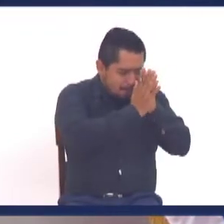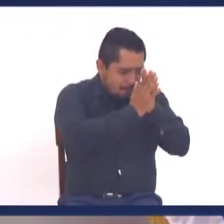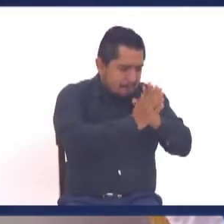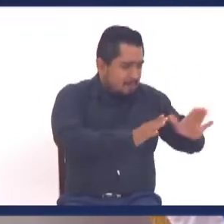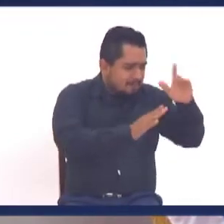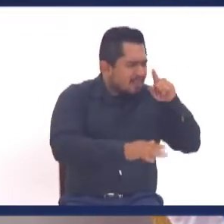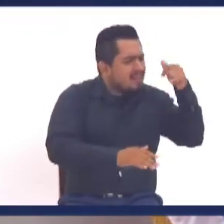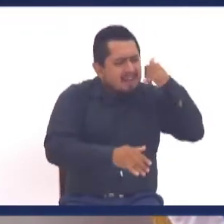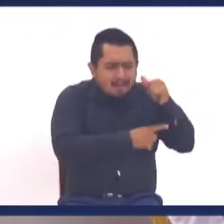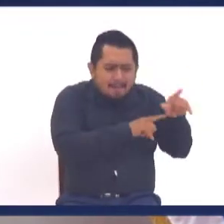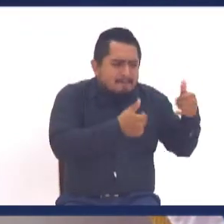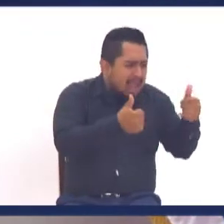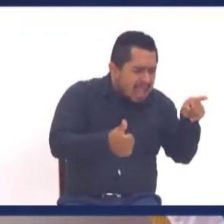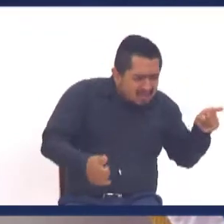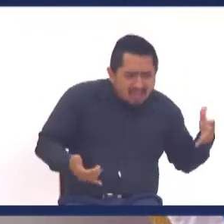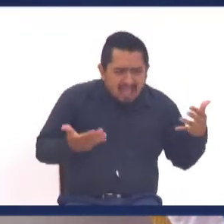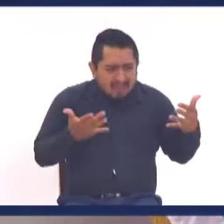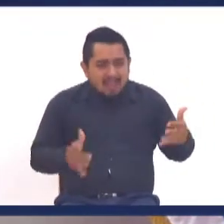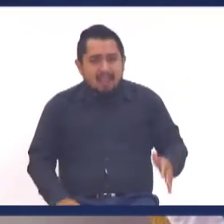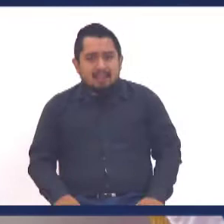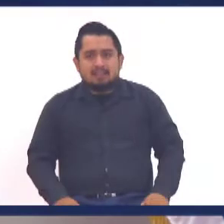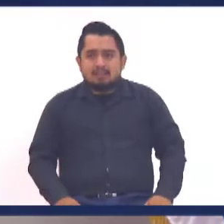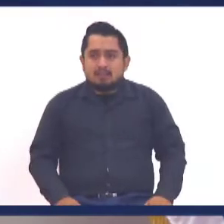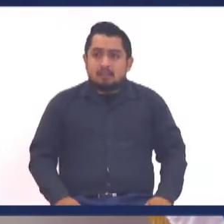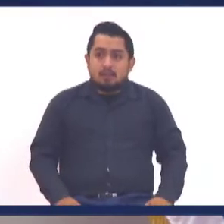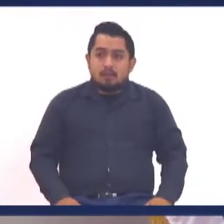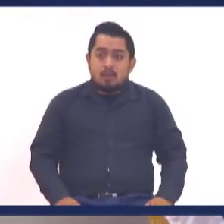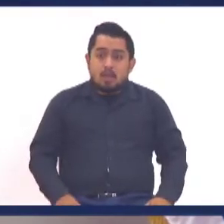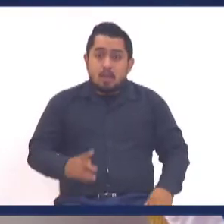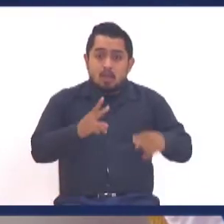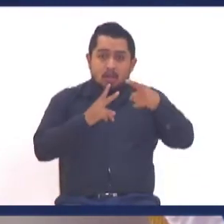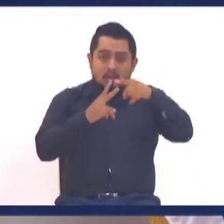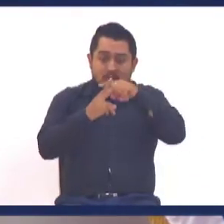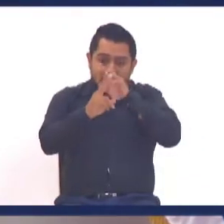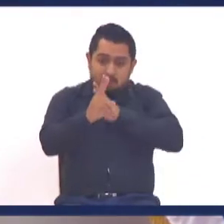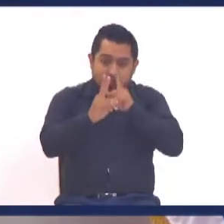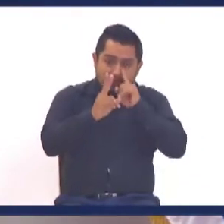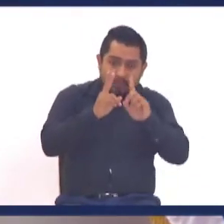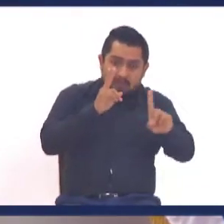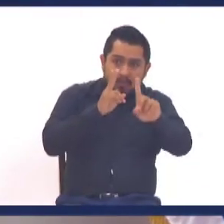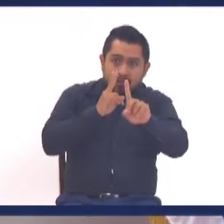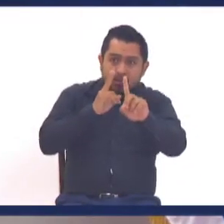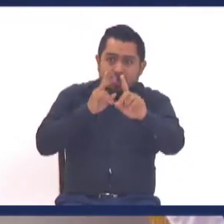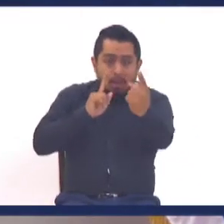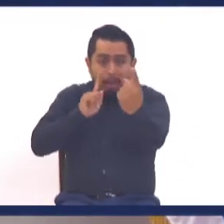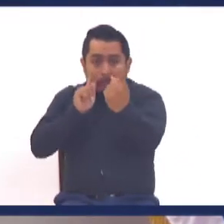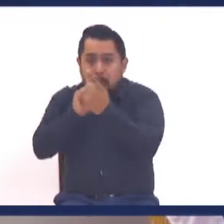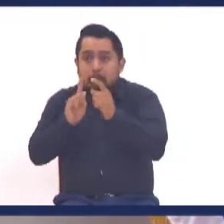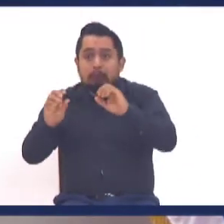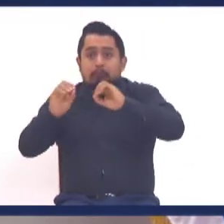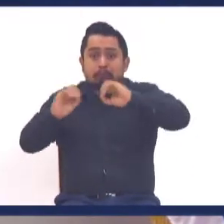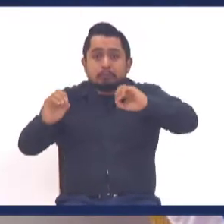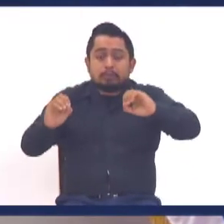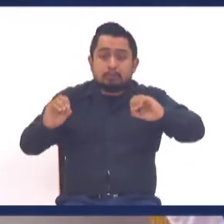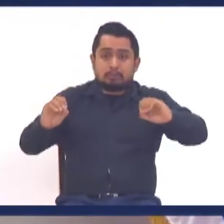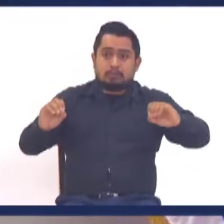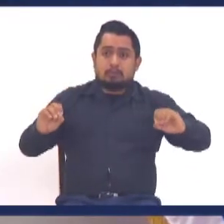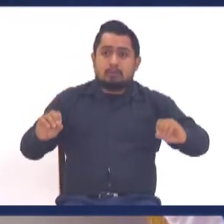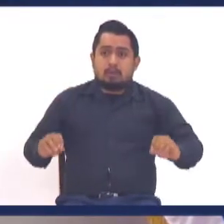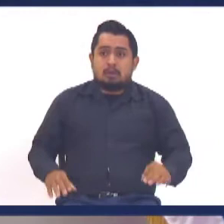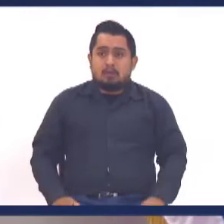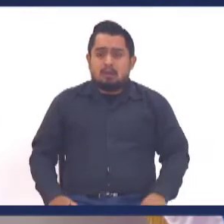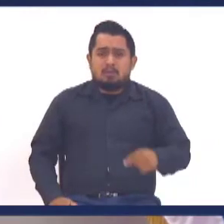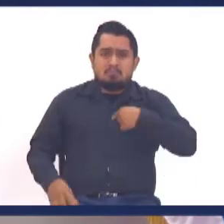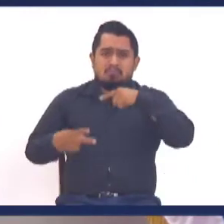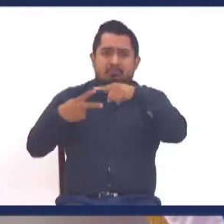que le llamábamos que tal como básquet arte levantarte todo va a estar bien hermano ni siquiera nos conoció yo tenía